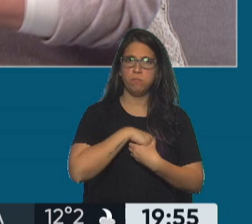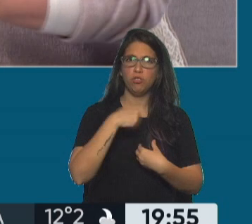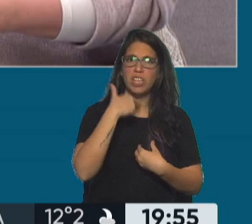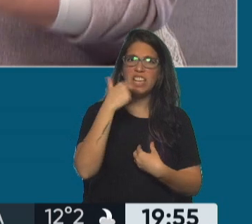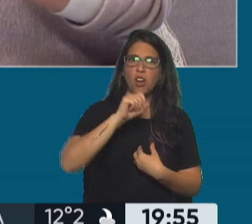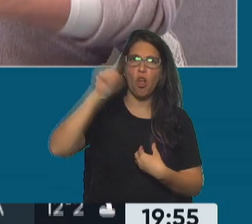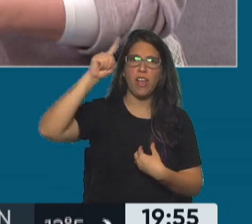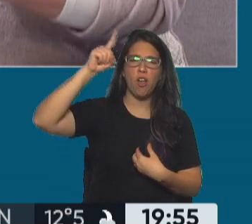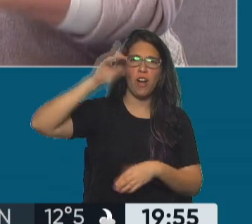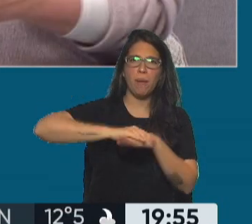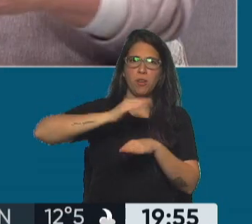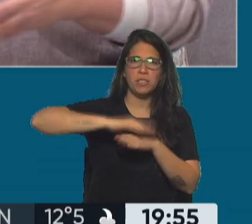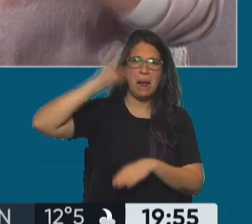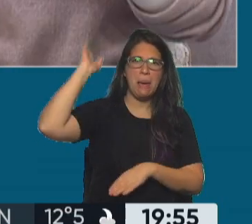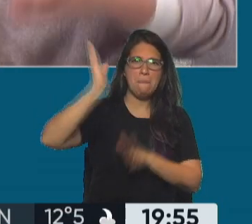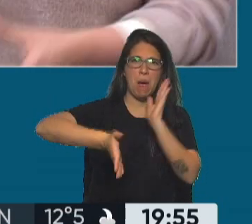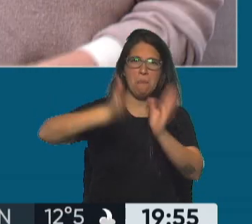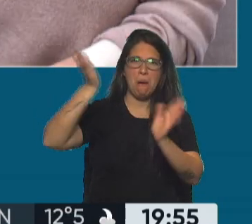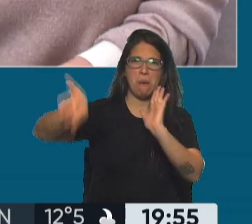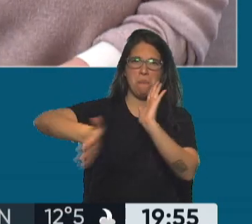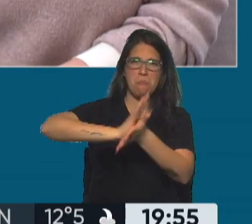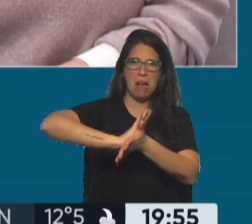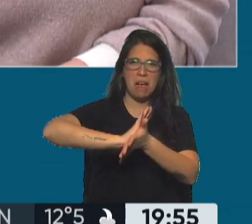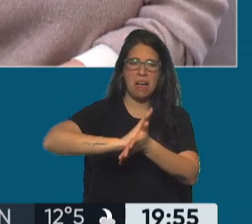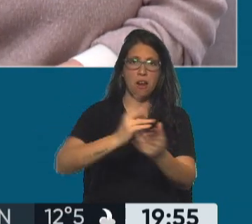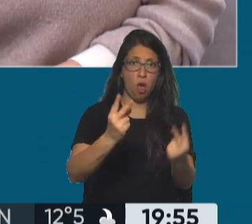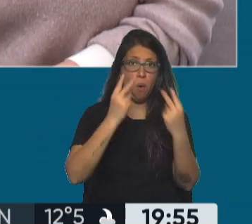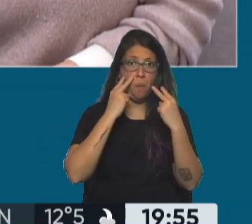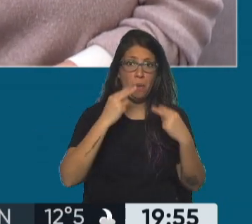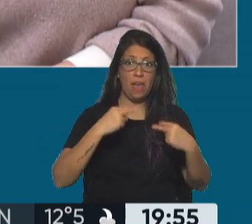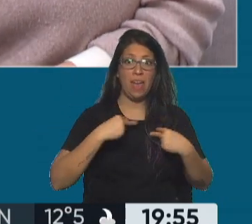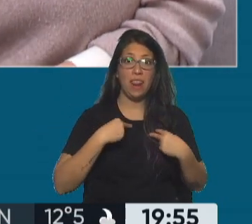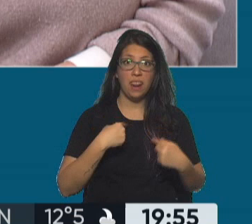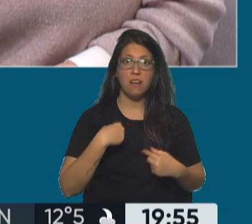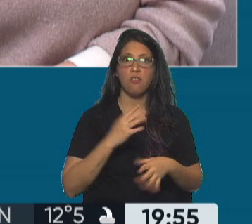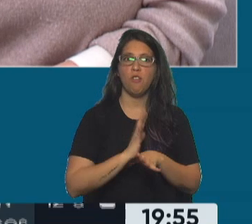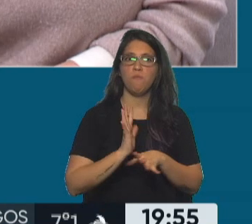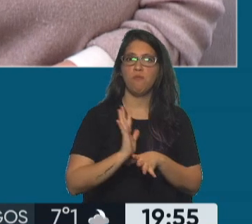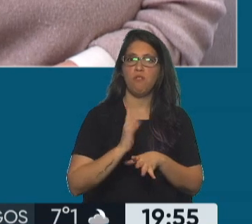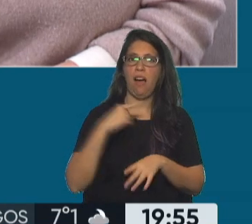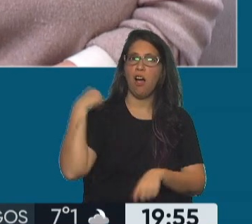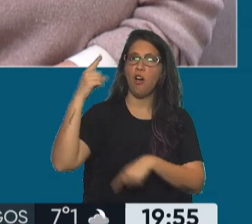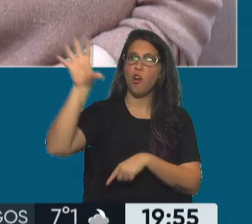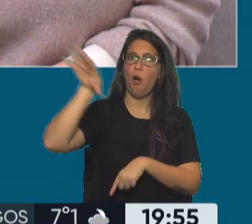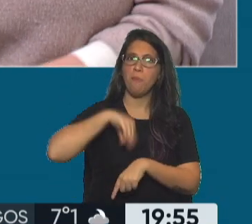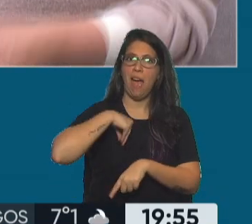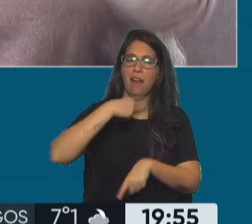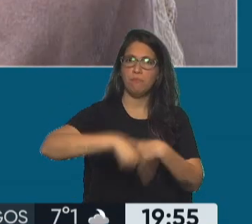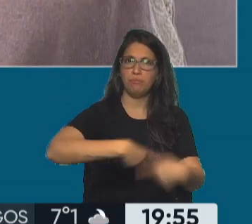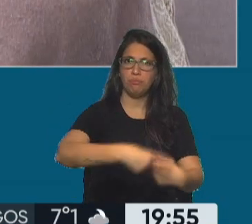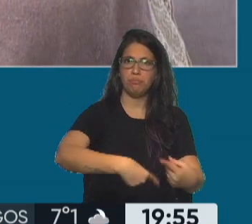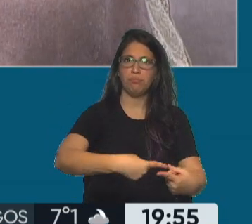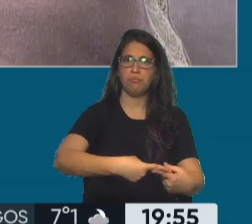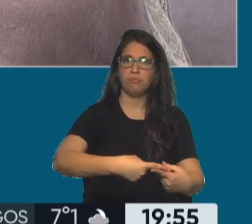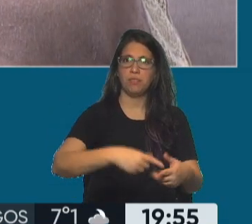hijos de los verdugos, los hijos de los genocidas, se nos identifica muchas veces en el imaginario social reproduciendo esas lógicas de pensamiento, y